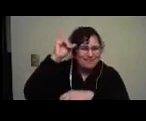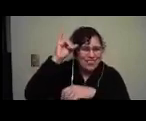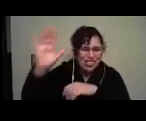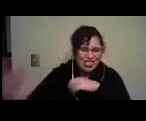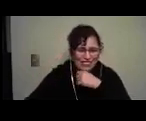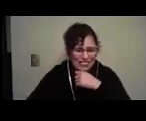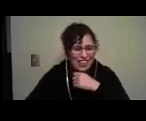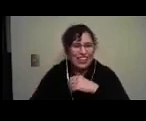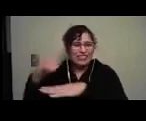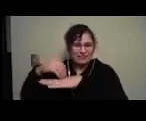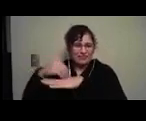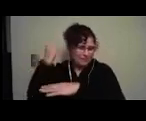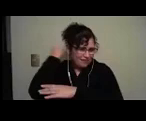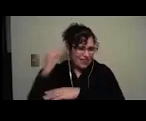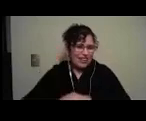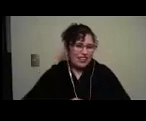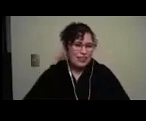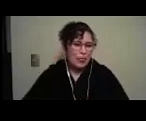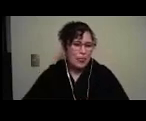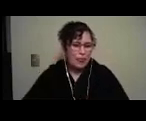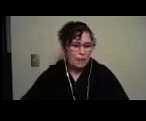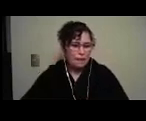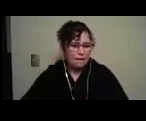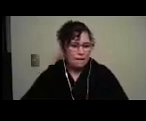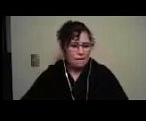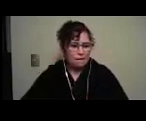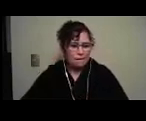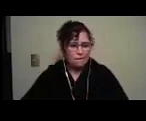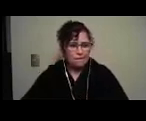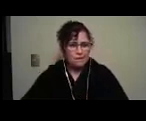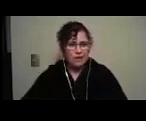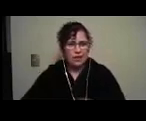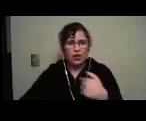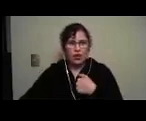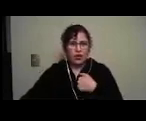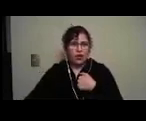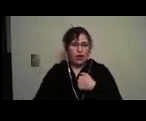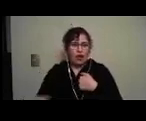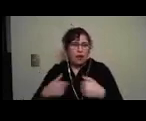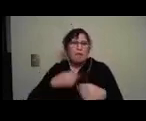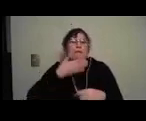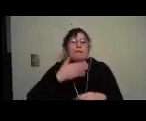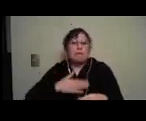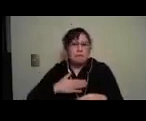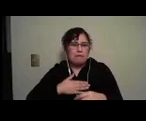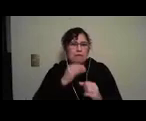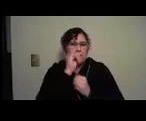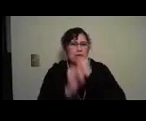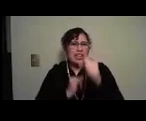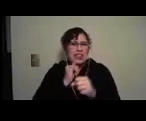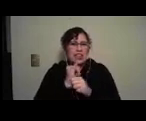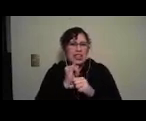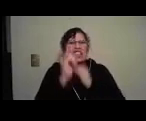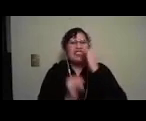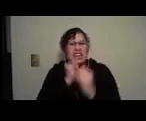Ya. Lo siento. Yo también lo escucho así, ¿no será del profe? Sí, puede ser, pero yo también lo escucho